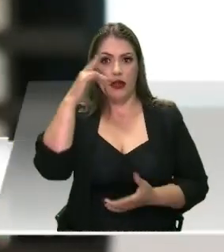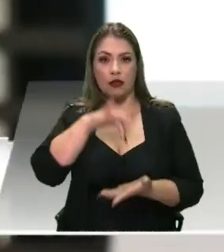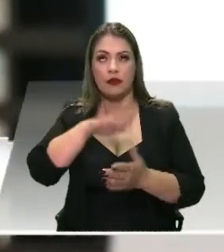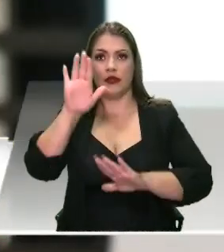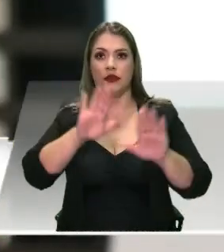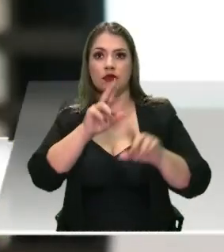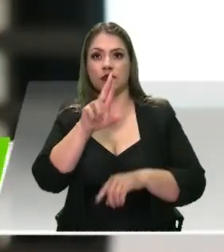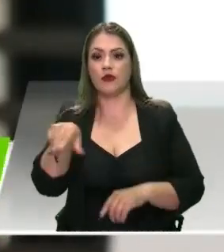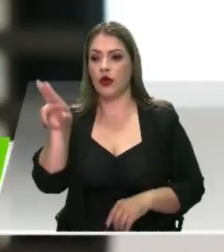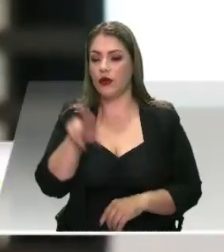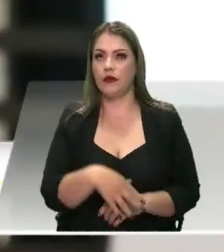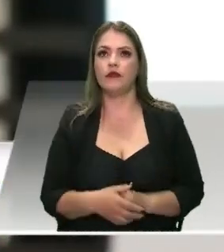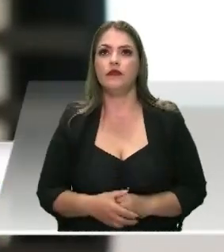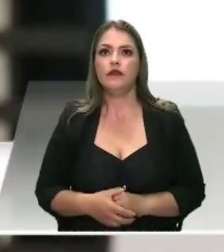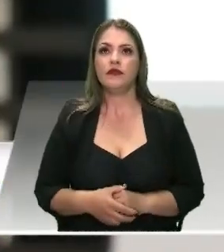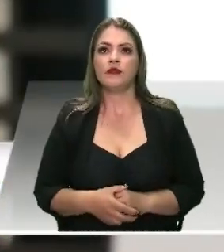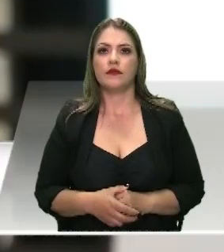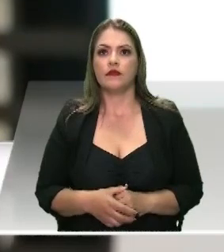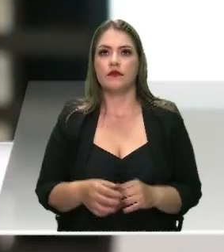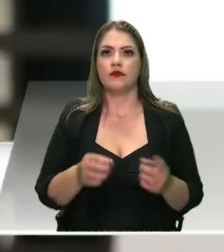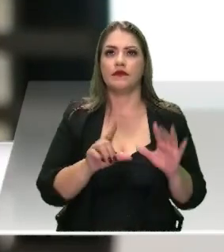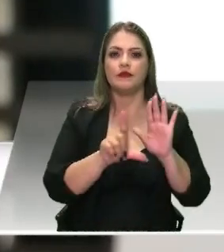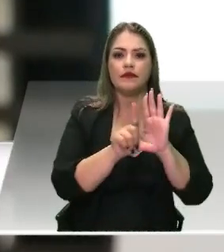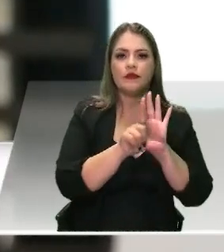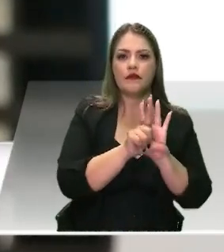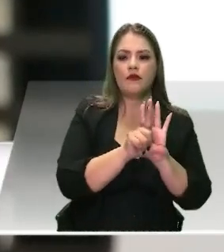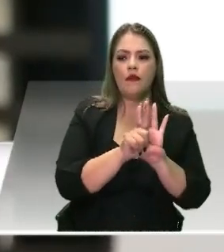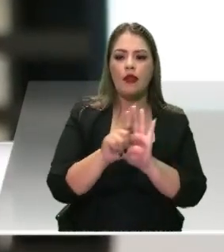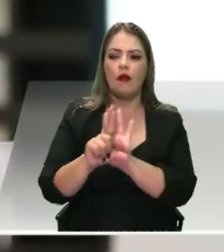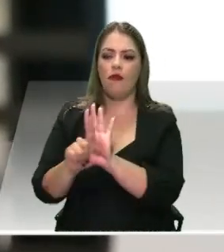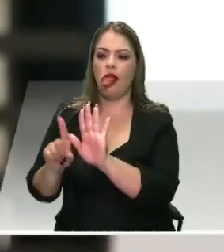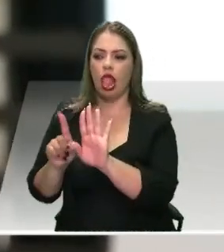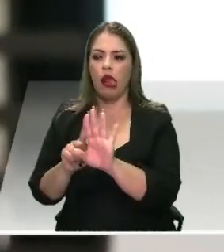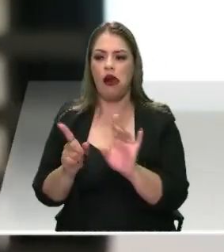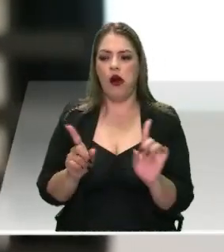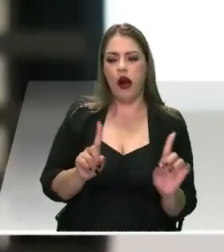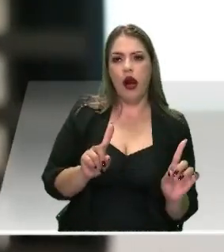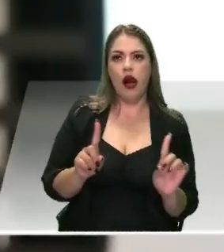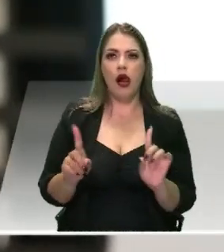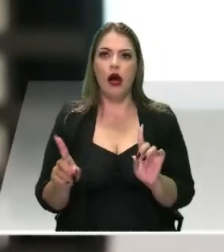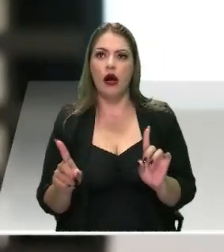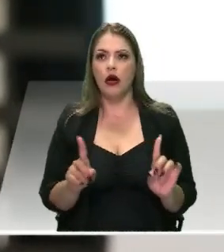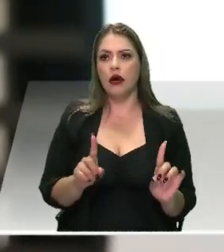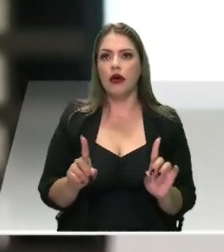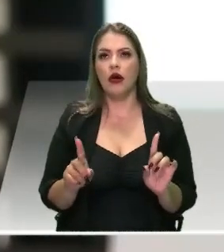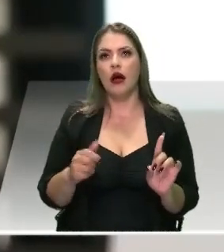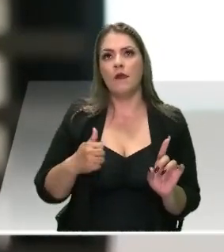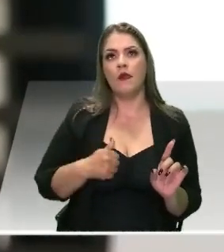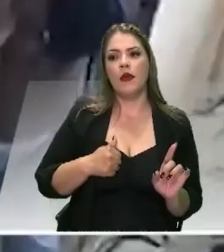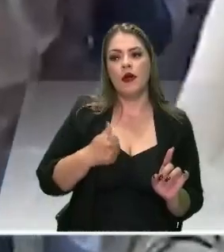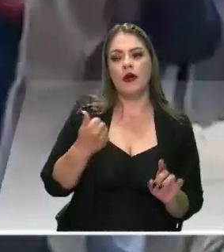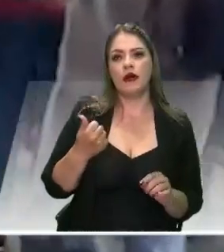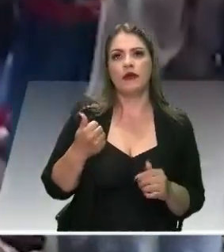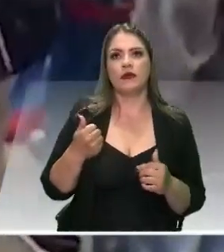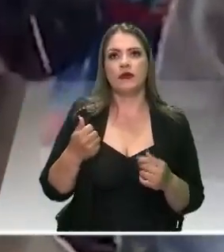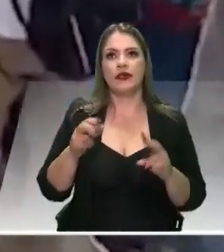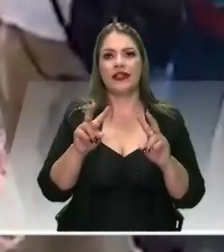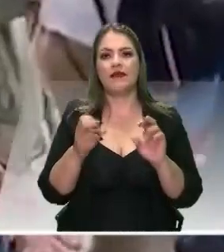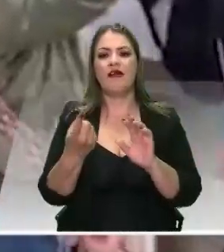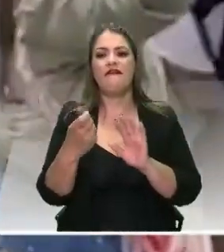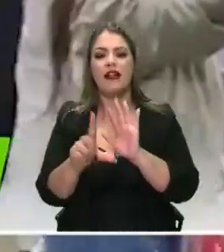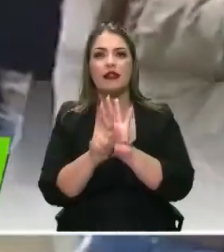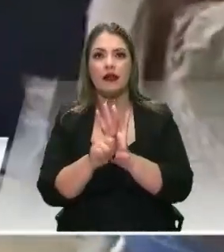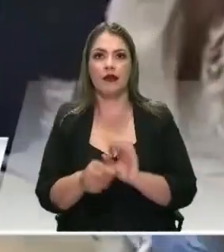Transitan entre lo que es legal y lo que es ilegal, aprovechándose, repito, de esos vacíos legales. Hay quienes